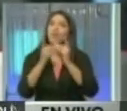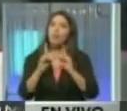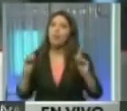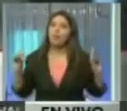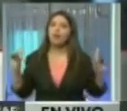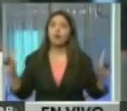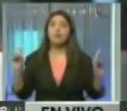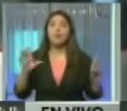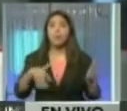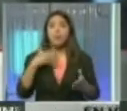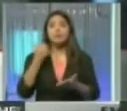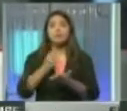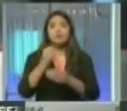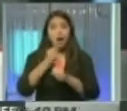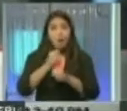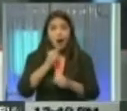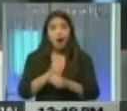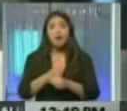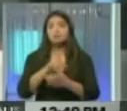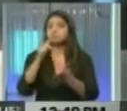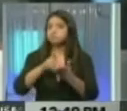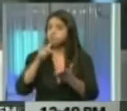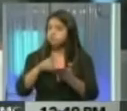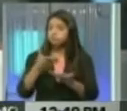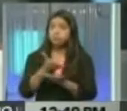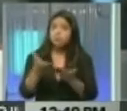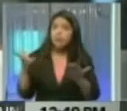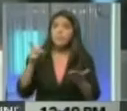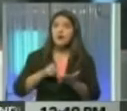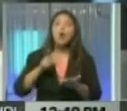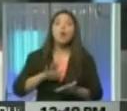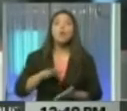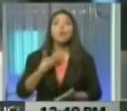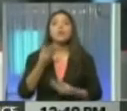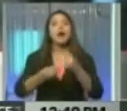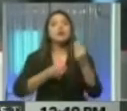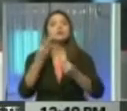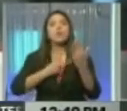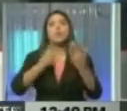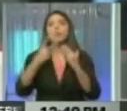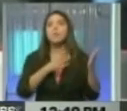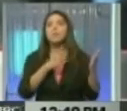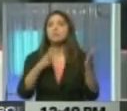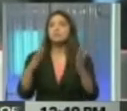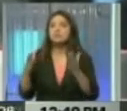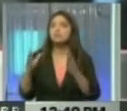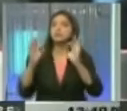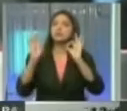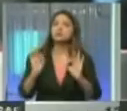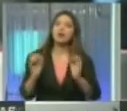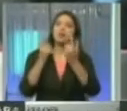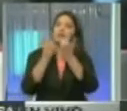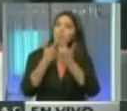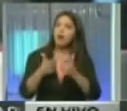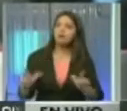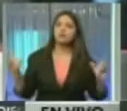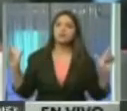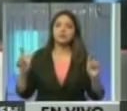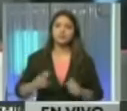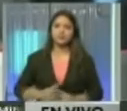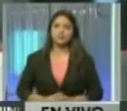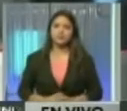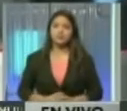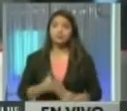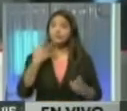que es posible trabajar de una manera participativa. Es posible construir una política y una estética de la liberación. Cuando